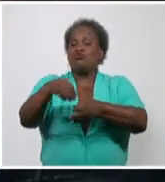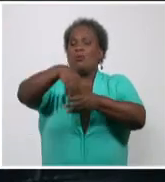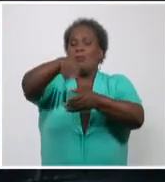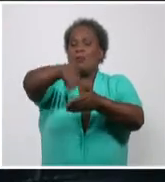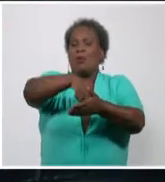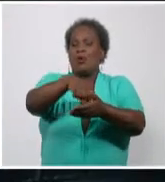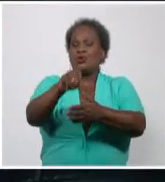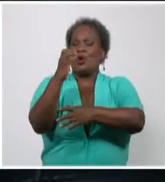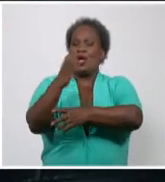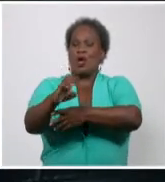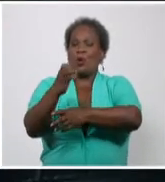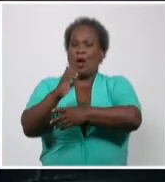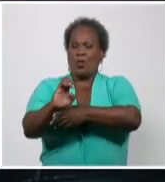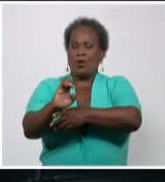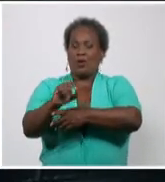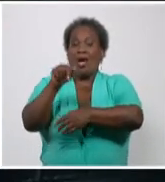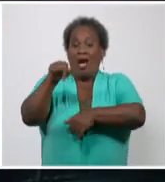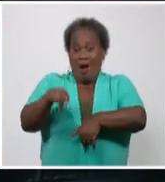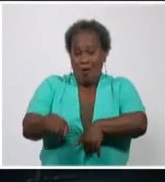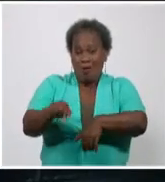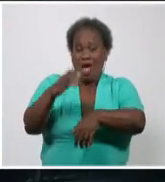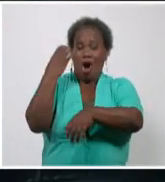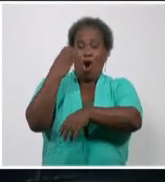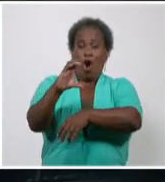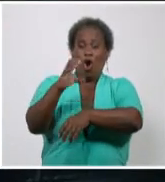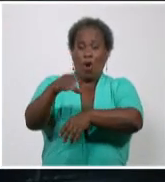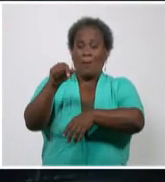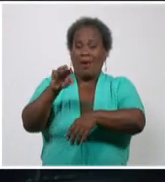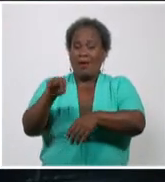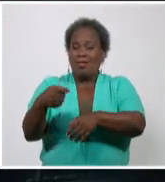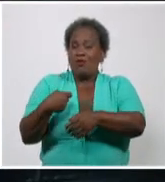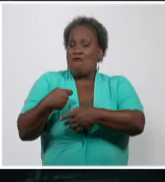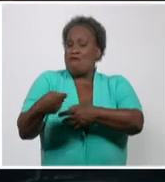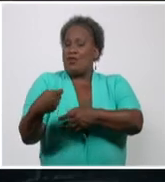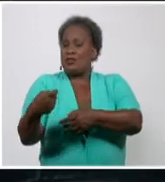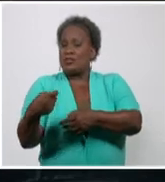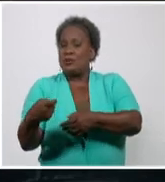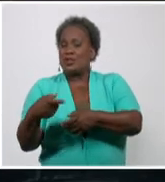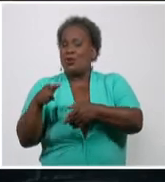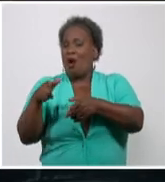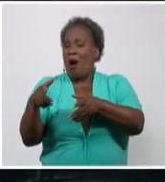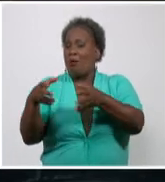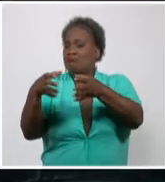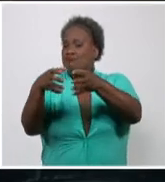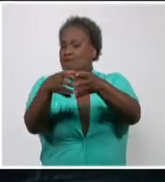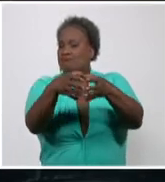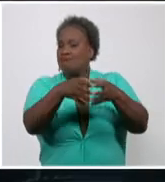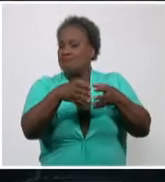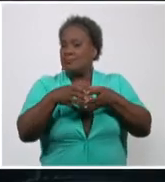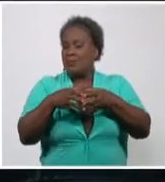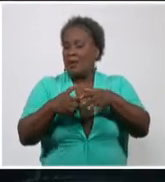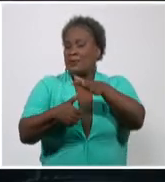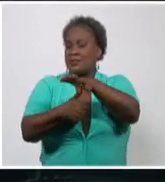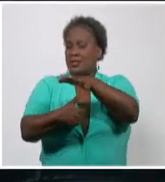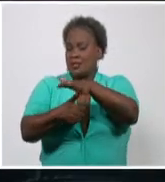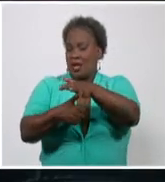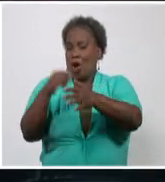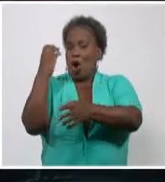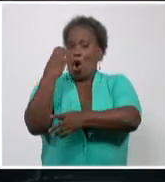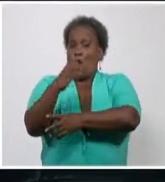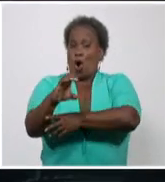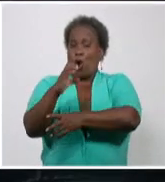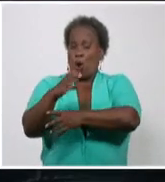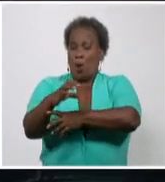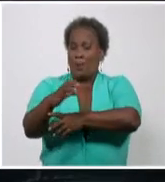todavía se le ocurre a Colombia hablar de financiamientos turbios a campañas presidenciales. Colombia, que en este asunto tiene el